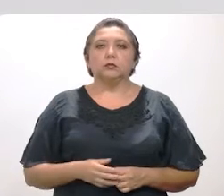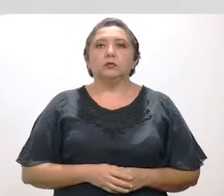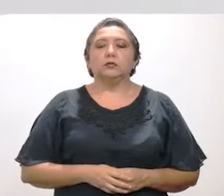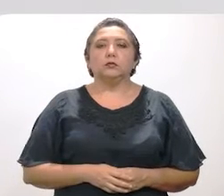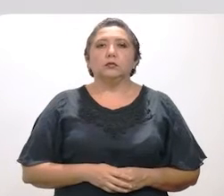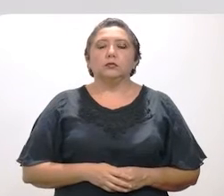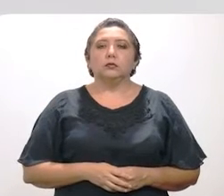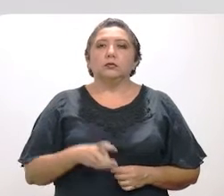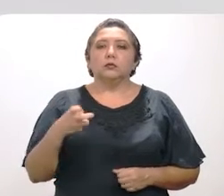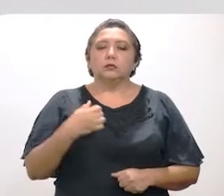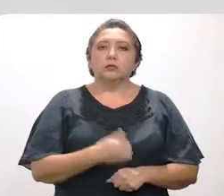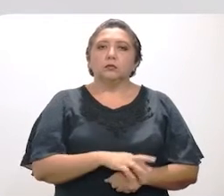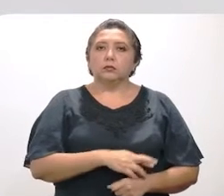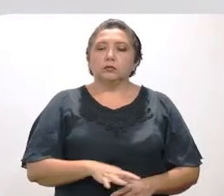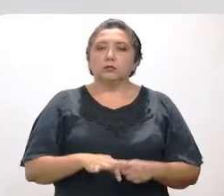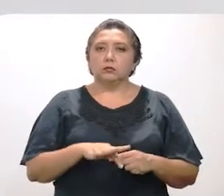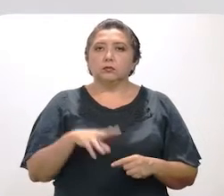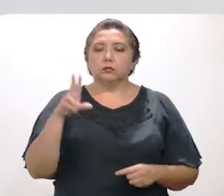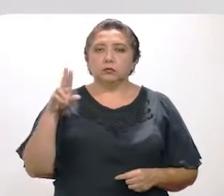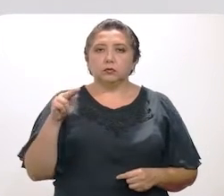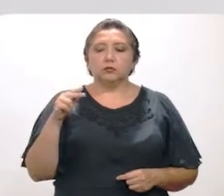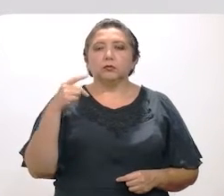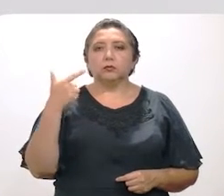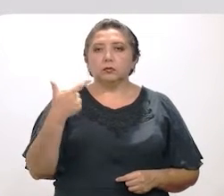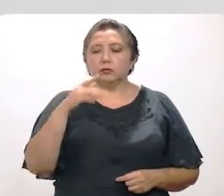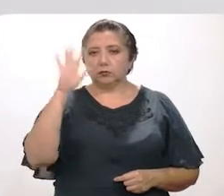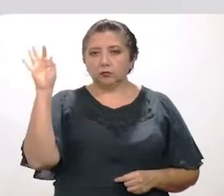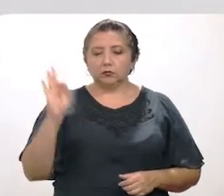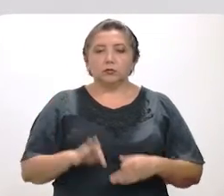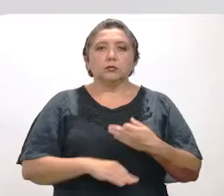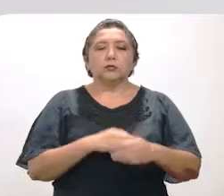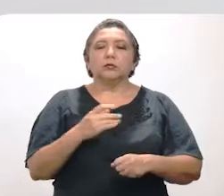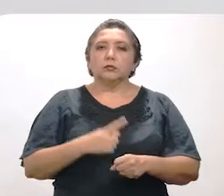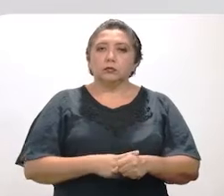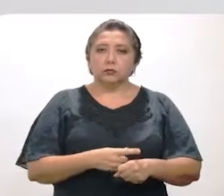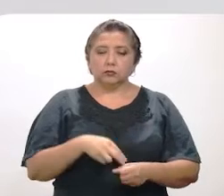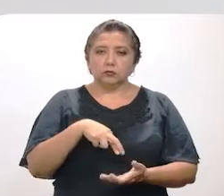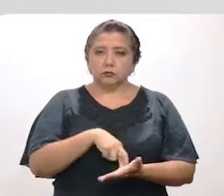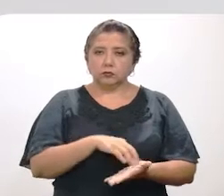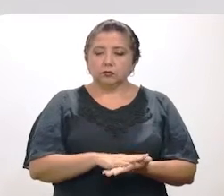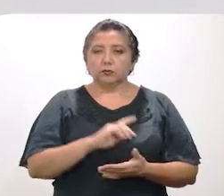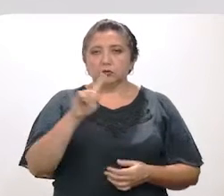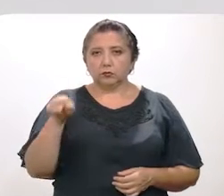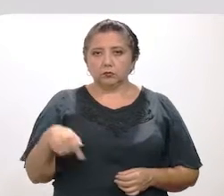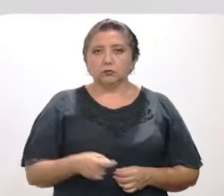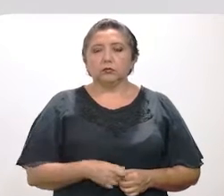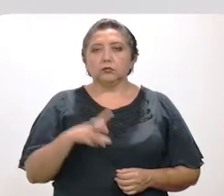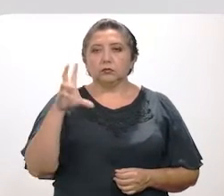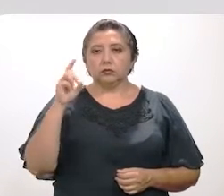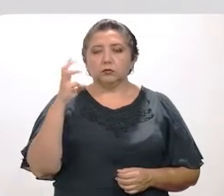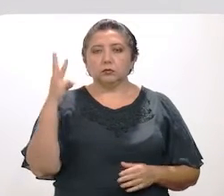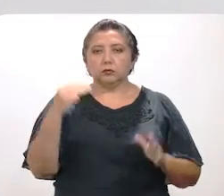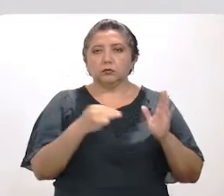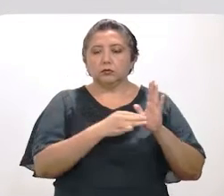pueden contagiar. Esta cifra representa el 87% del total de contagios registrados, que es